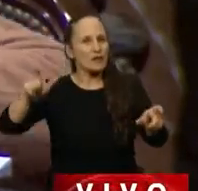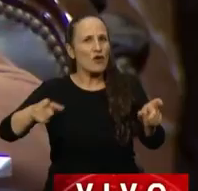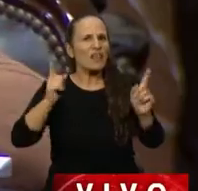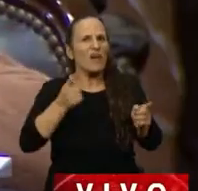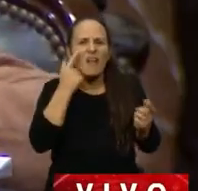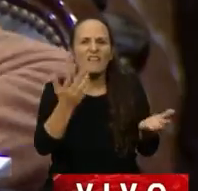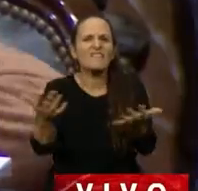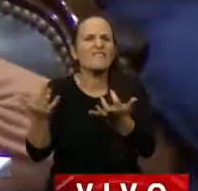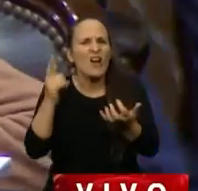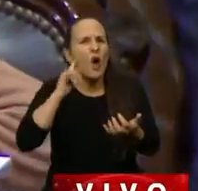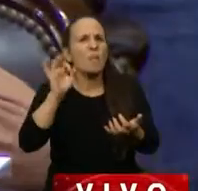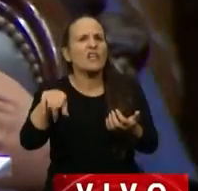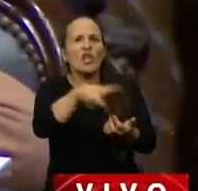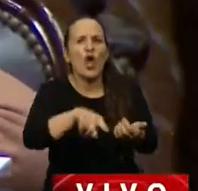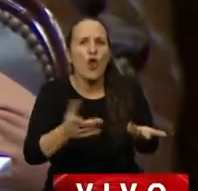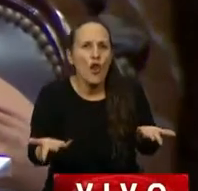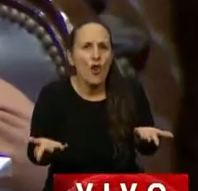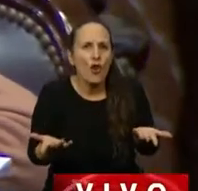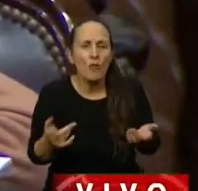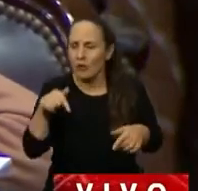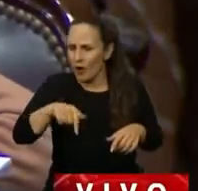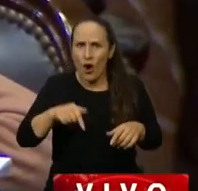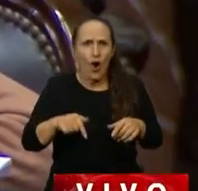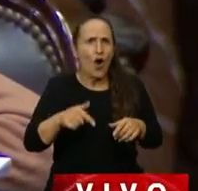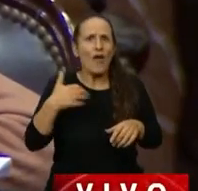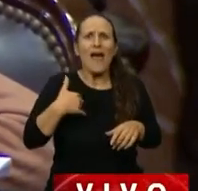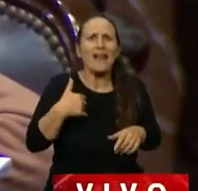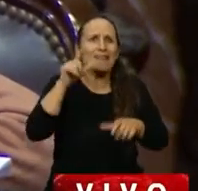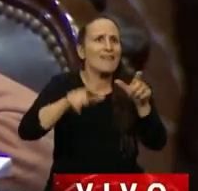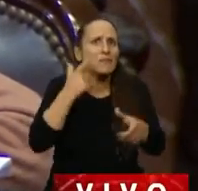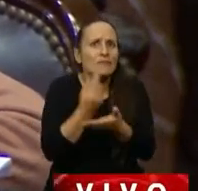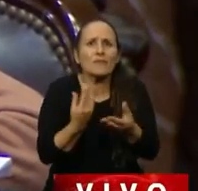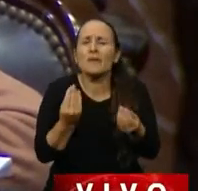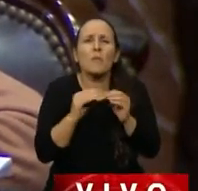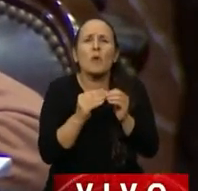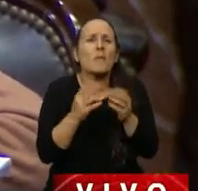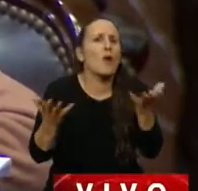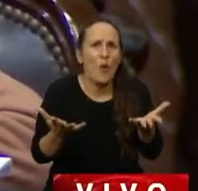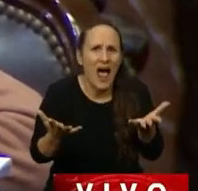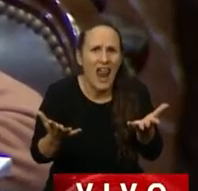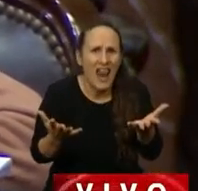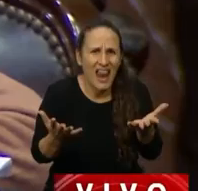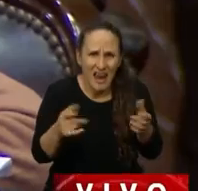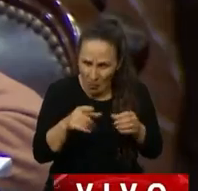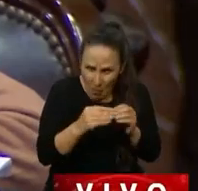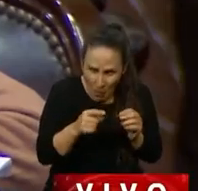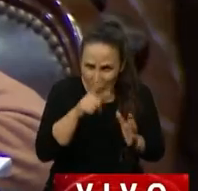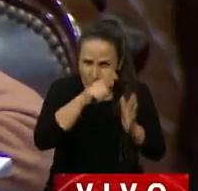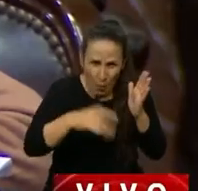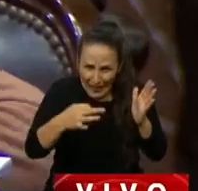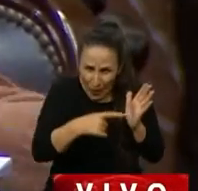ver, ¿cuáles son los problemas que hoy tienen argentinos y argentinas? ¿Es el de boleta